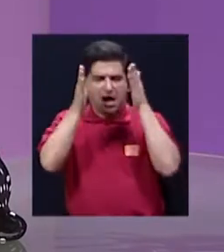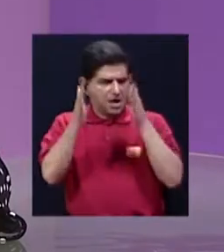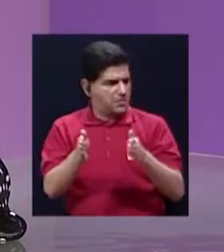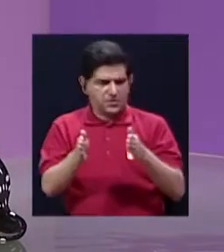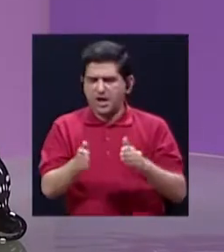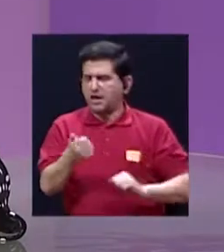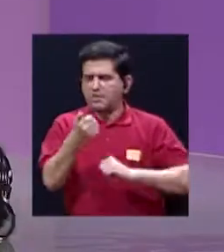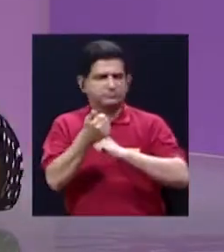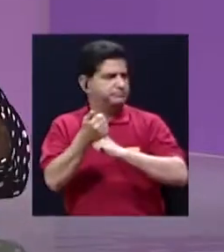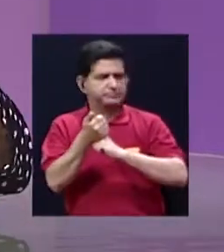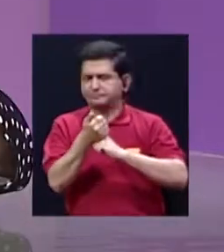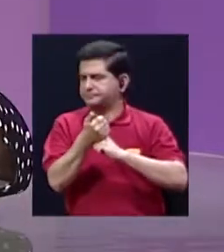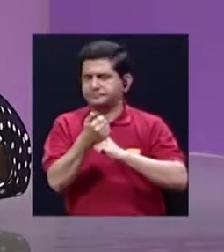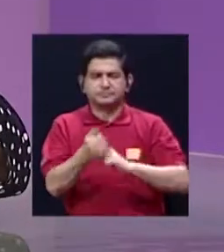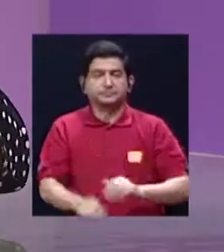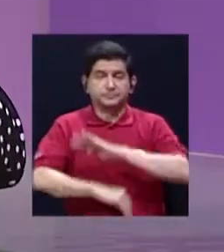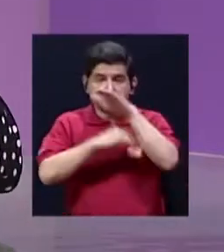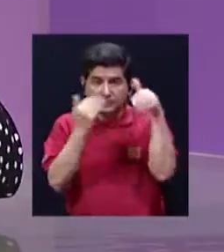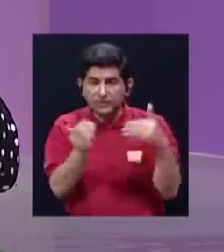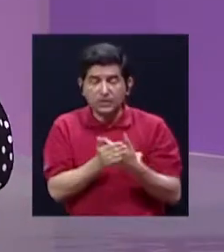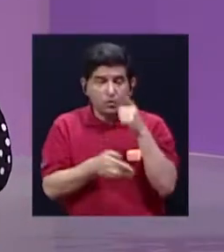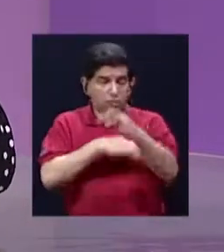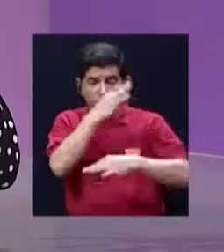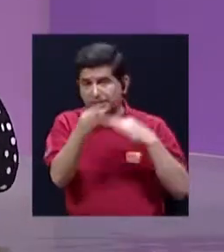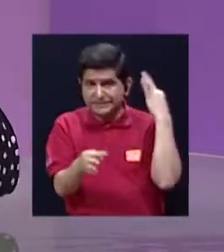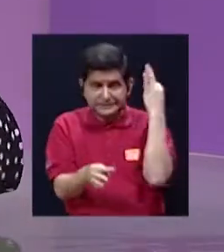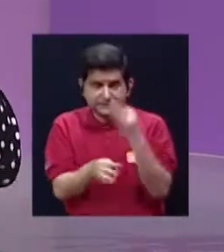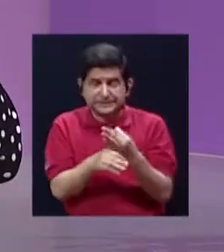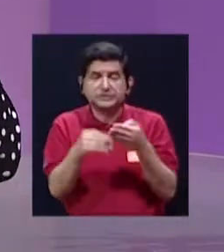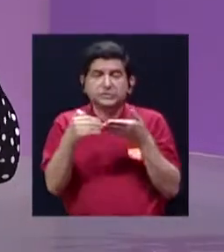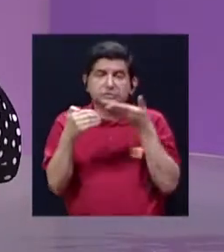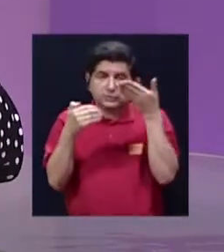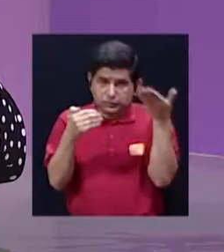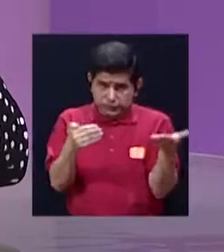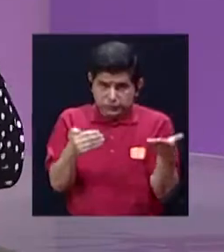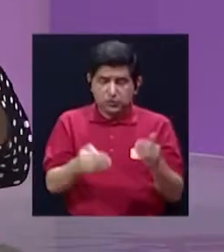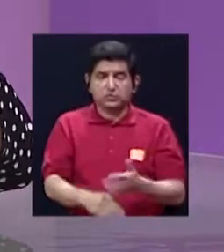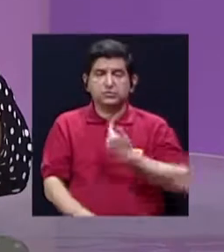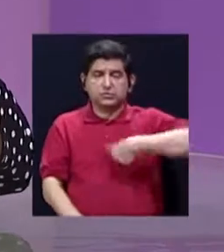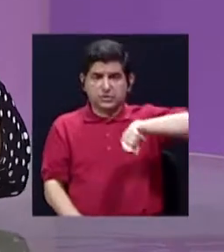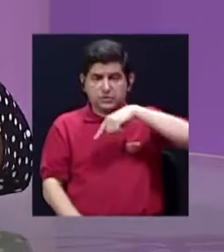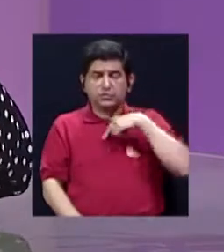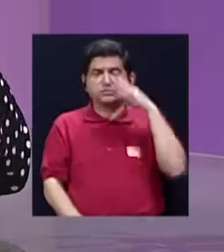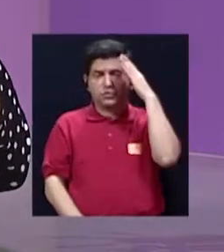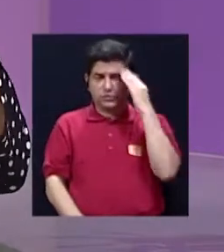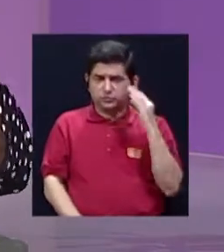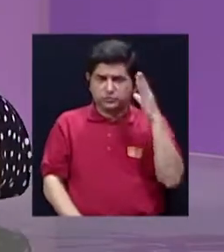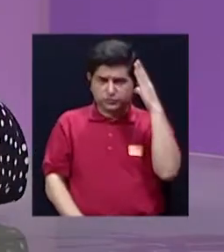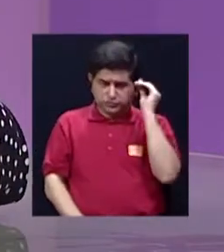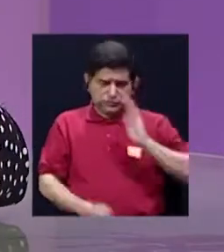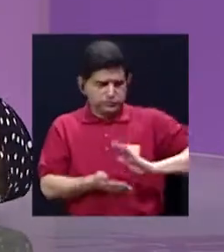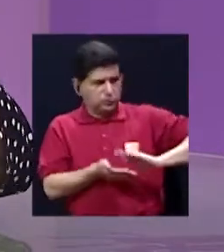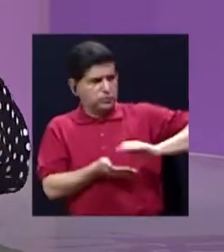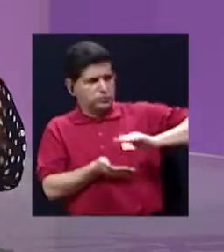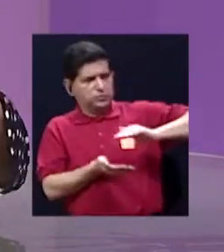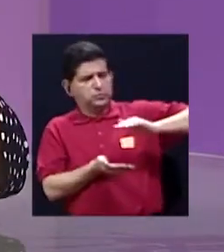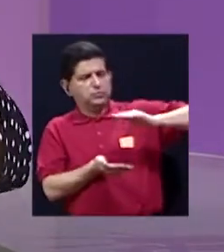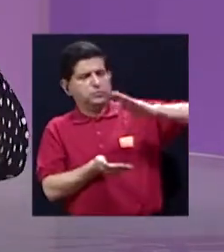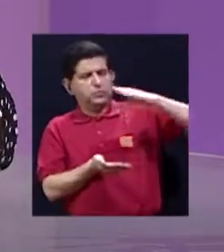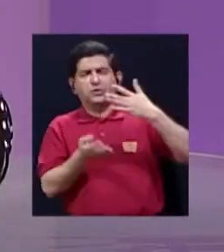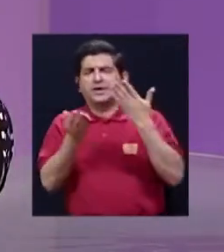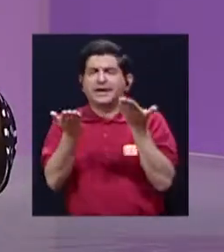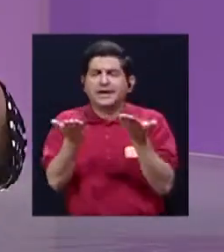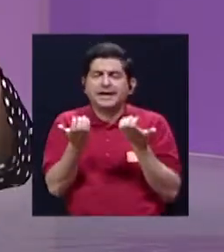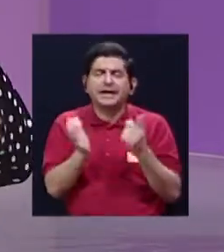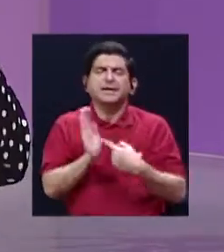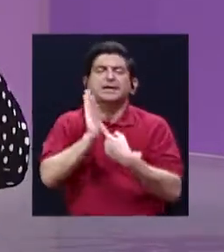o una abogada, ¿verdad? Entonces, todo ese tipo de cosas que hemos ido con la experiencia acumulando, queremos